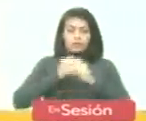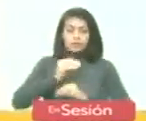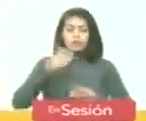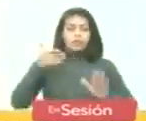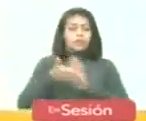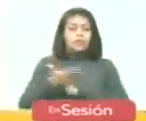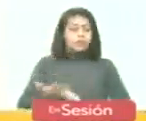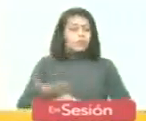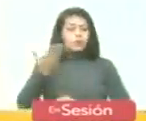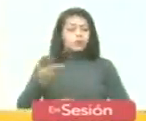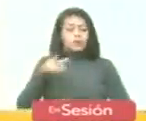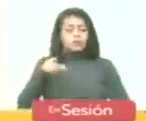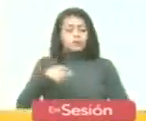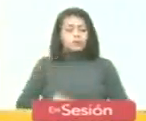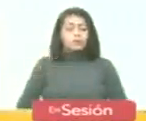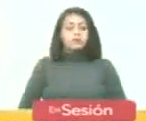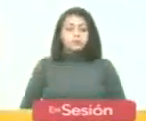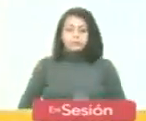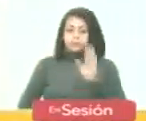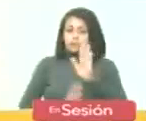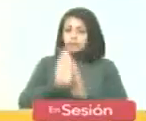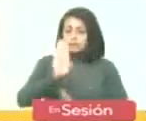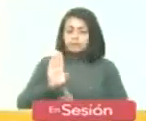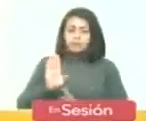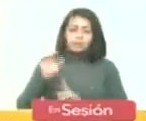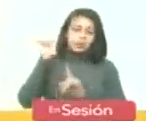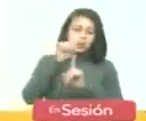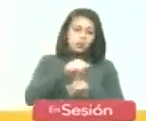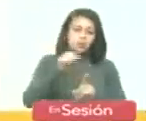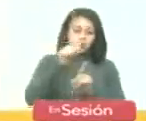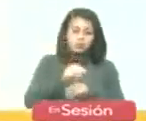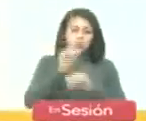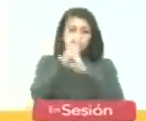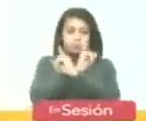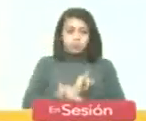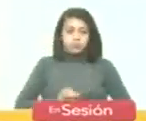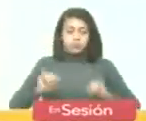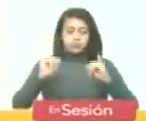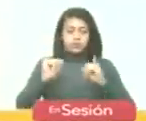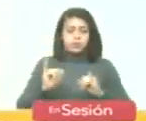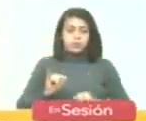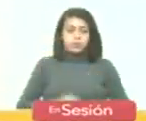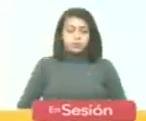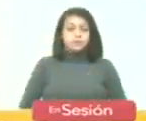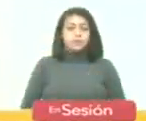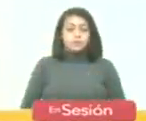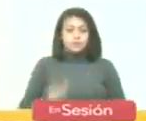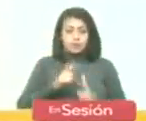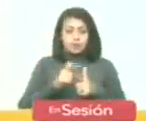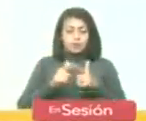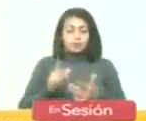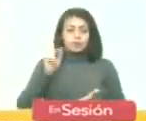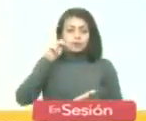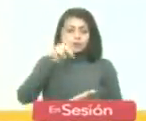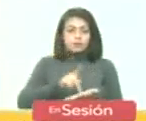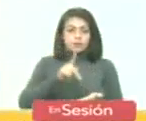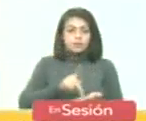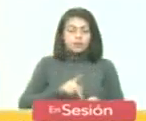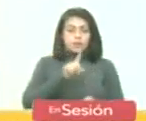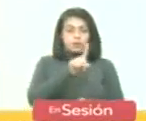hito en el desarrollo de la lucha independentista y que fue justamente la llegada allá